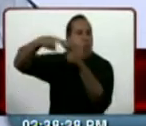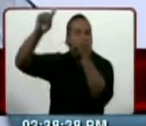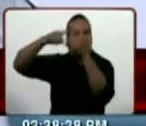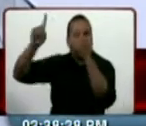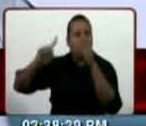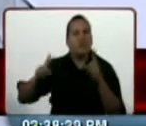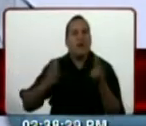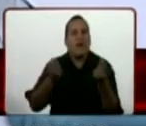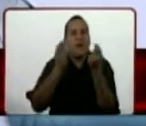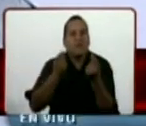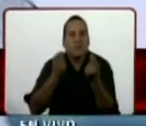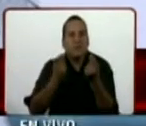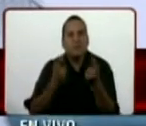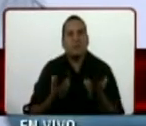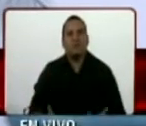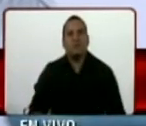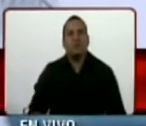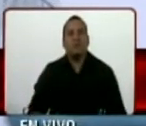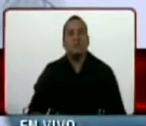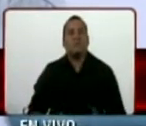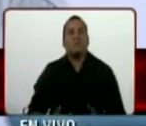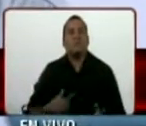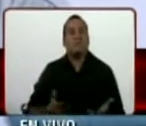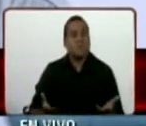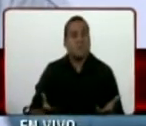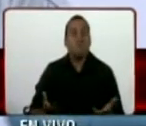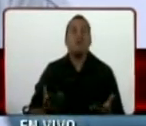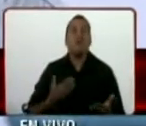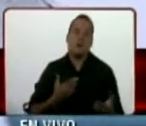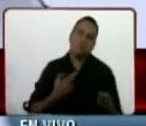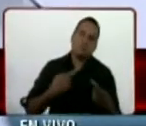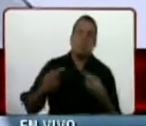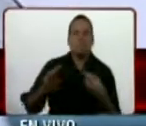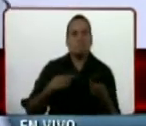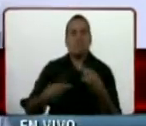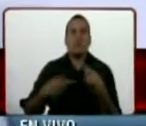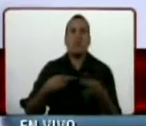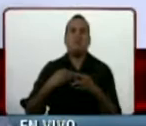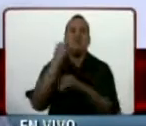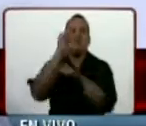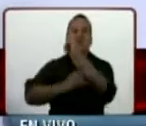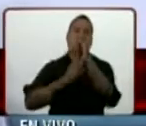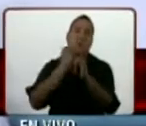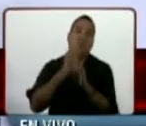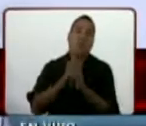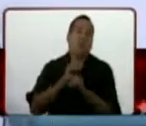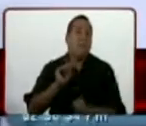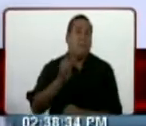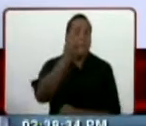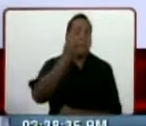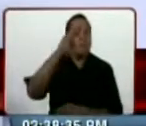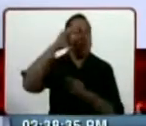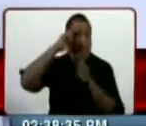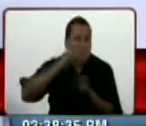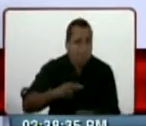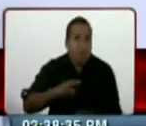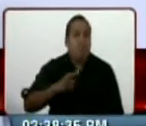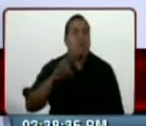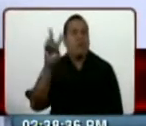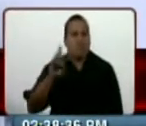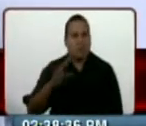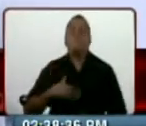Así que regularizar las relaciones diplomáticas ya depende de que ellos respeten a nuestro país. Nosotros siempre estamos